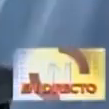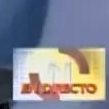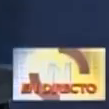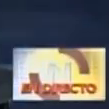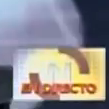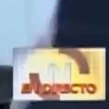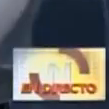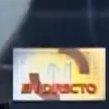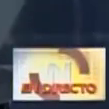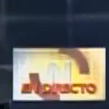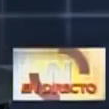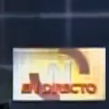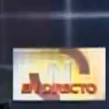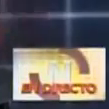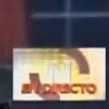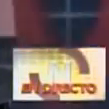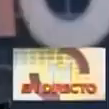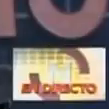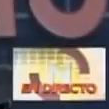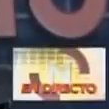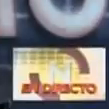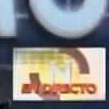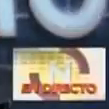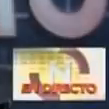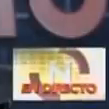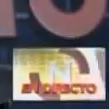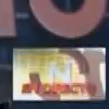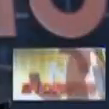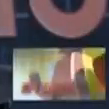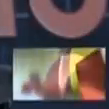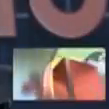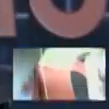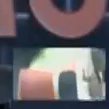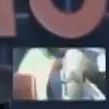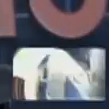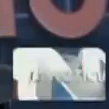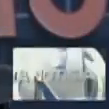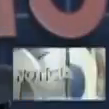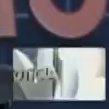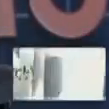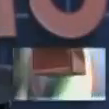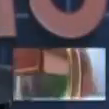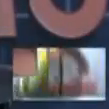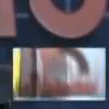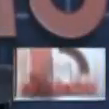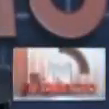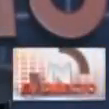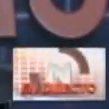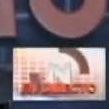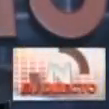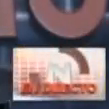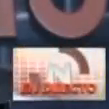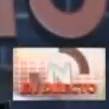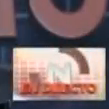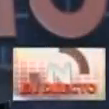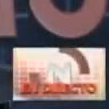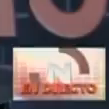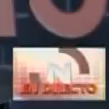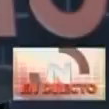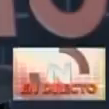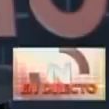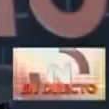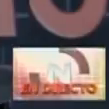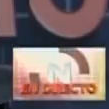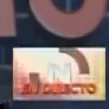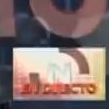actividades conmemorativas de la siembra del líder de la Revolución Bolivariana, Hugo Chávez. Ahí se encuentra Andrea López y nos amplía la información. Feliz mañana,